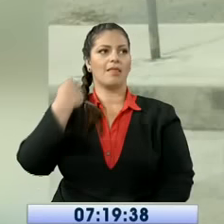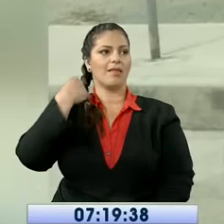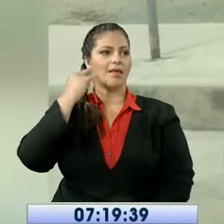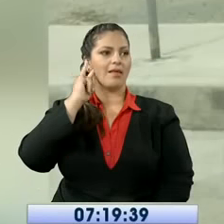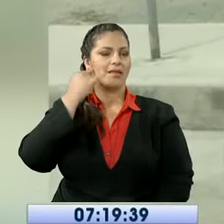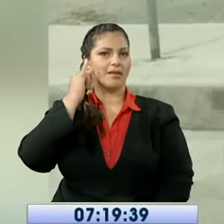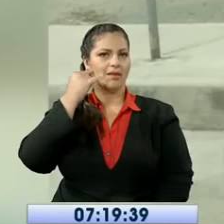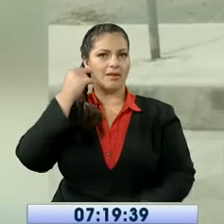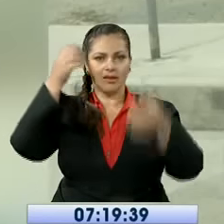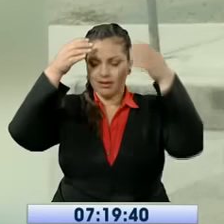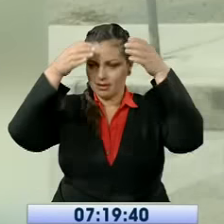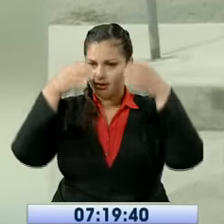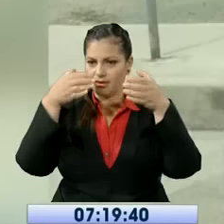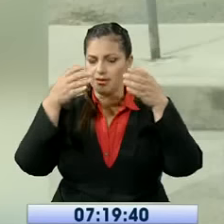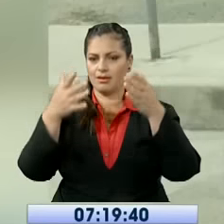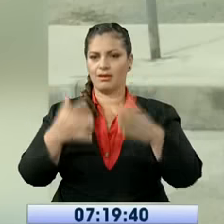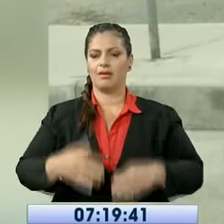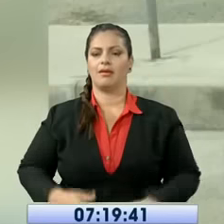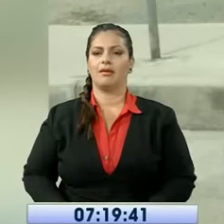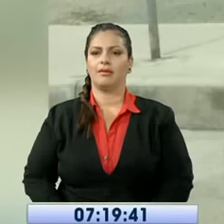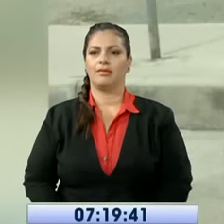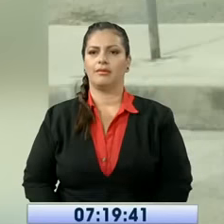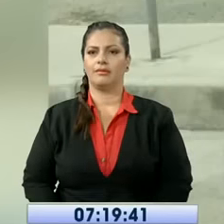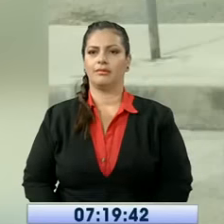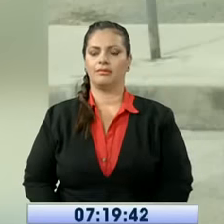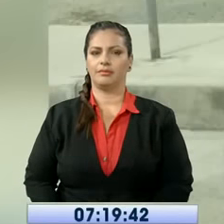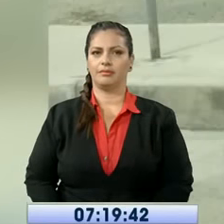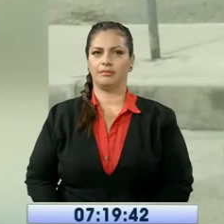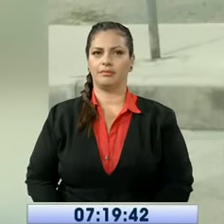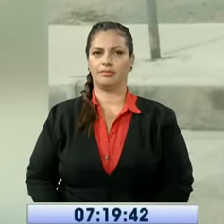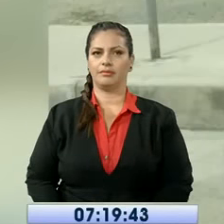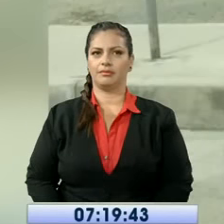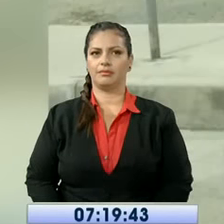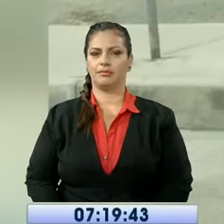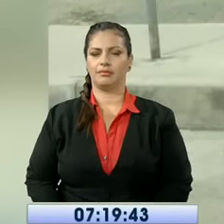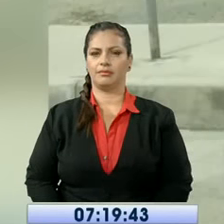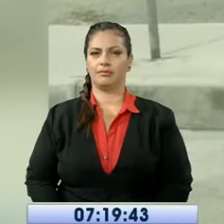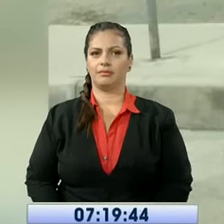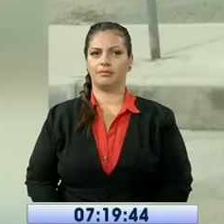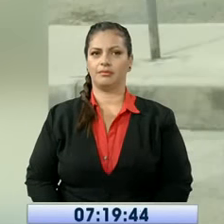ve, sí. Ahí adelante se ve una piernita. Mira tú. El casco le queda más grande que.